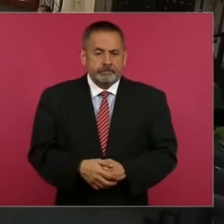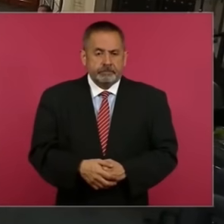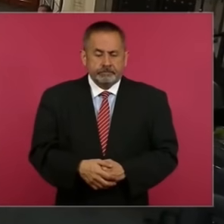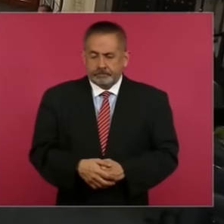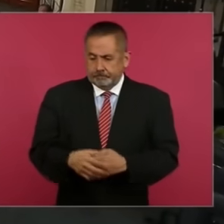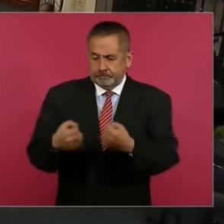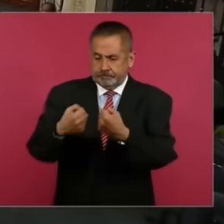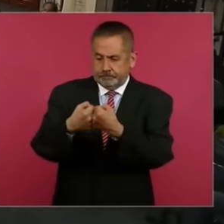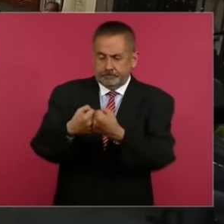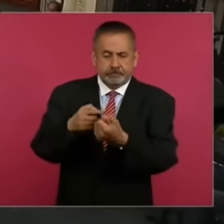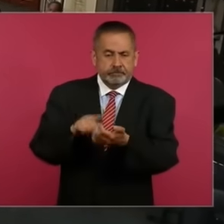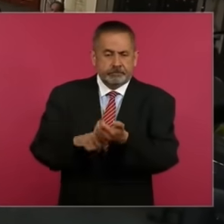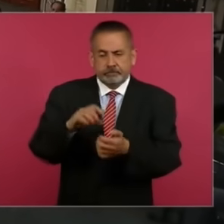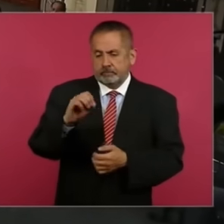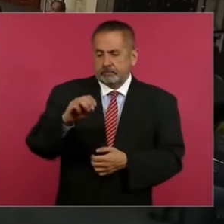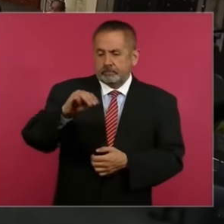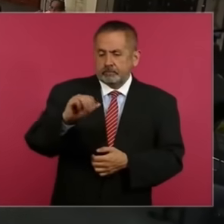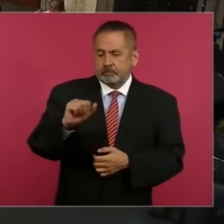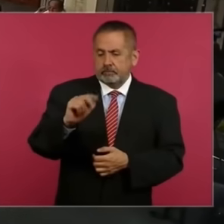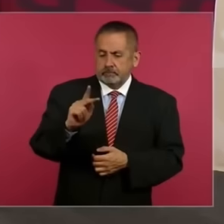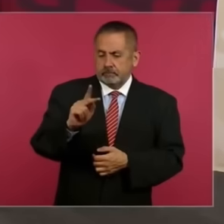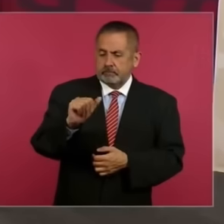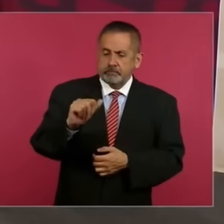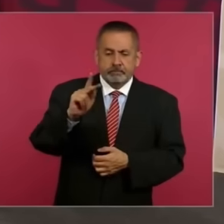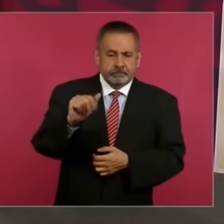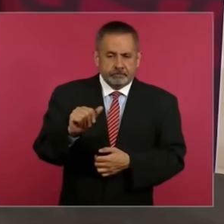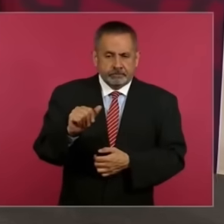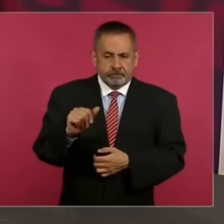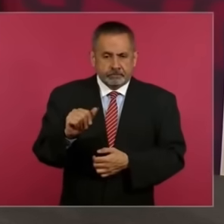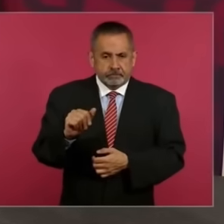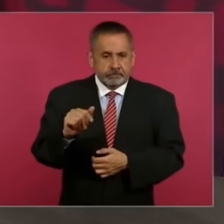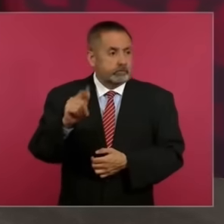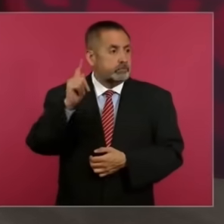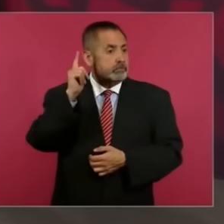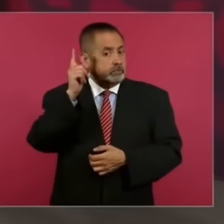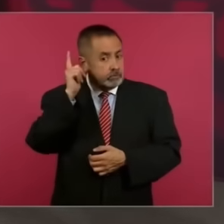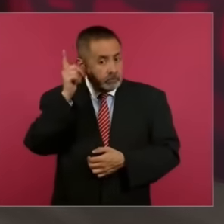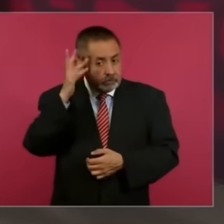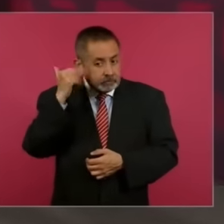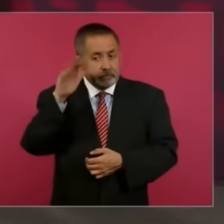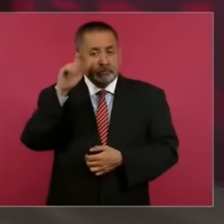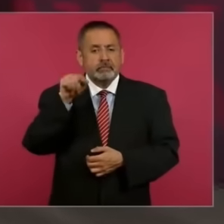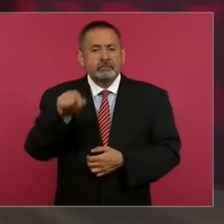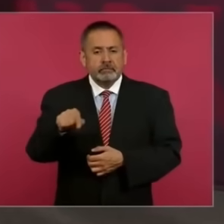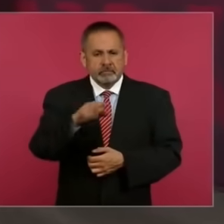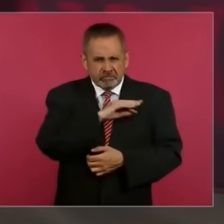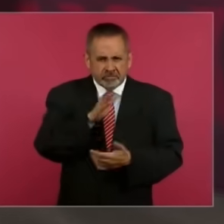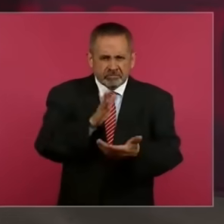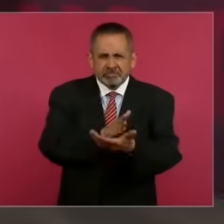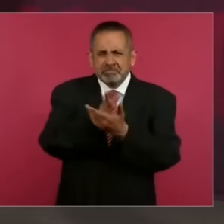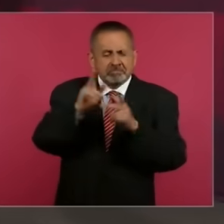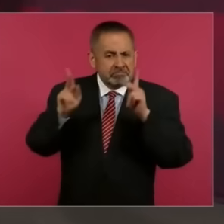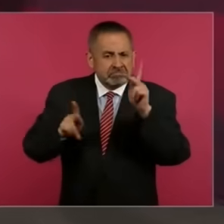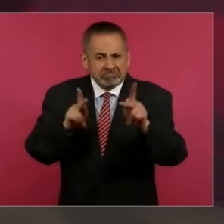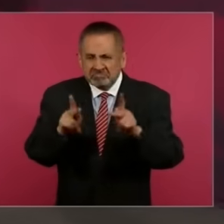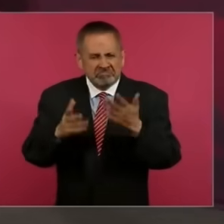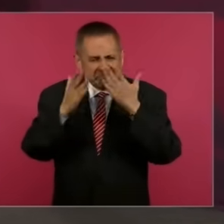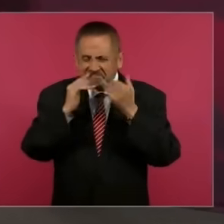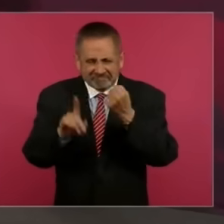frontera Comalapa, ¿no? Ojalá y fueran a frontera Comalapa. Pueden ir sin ningún